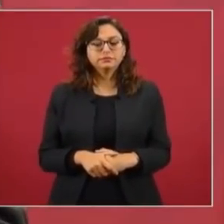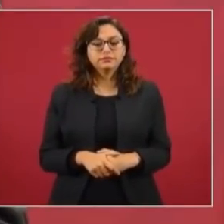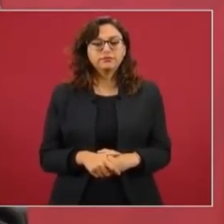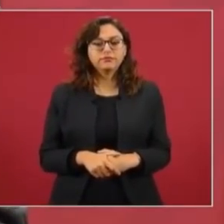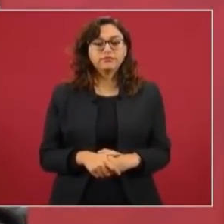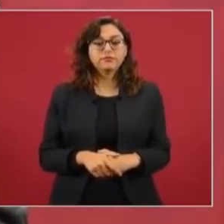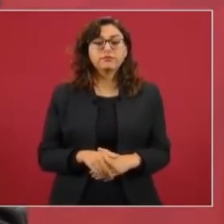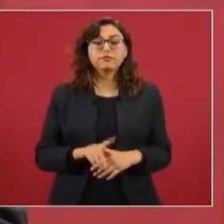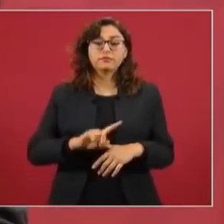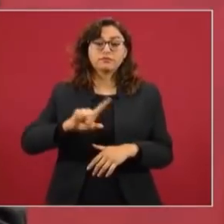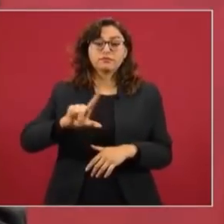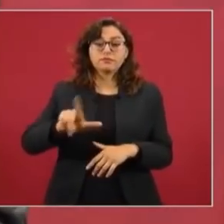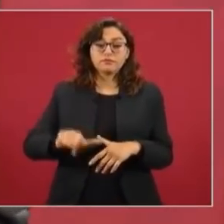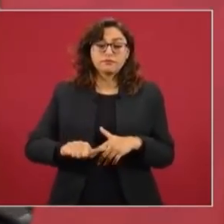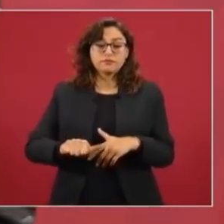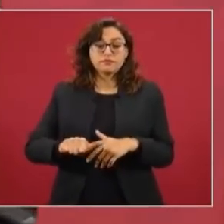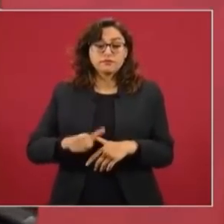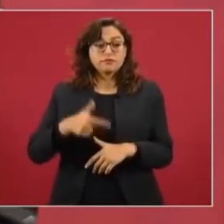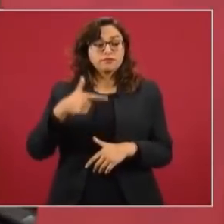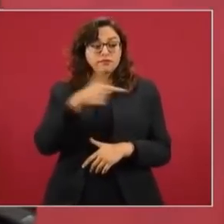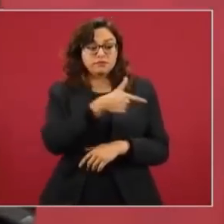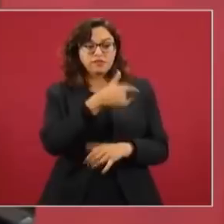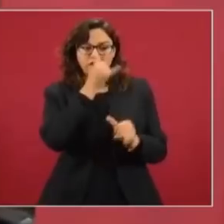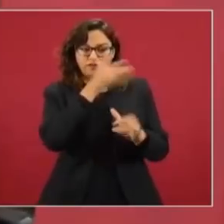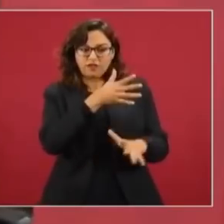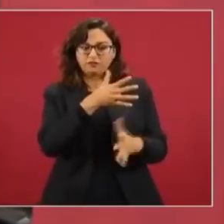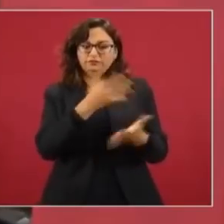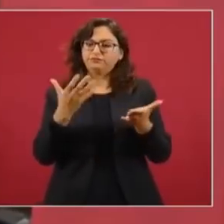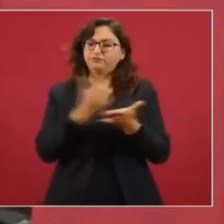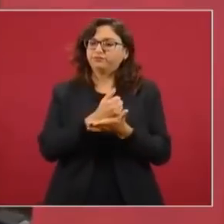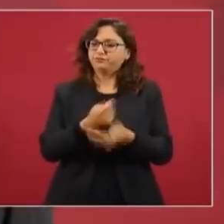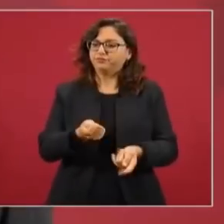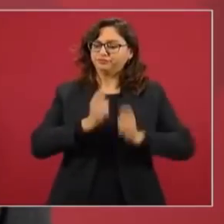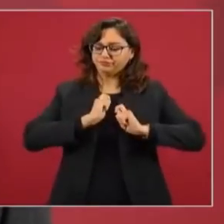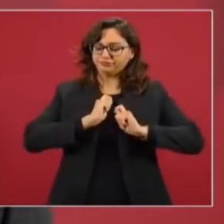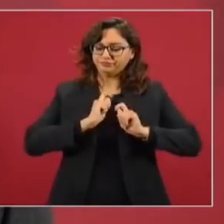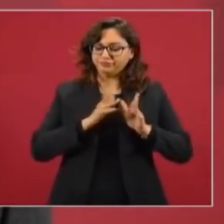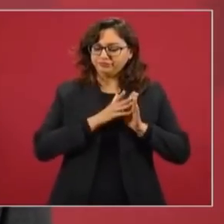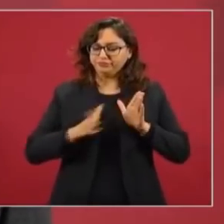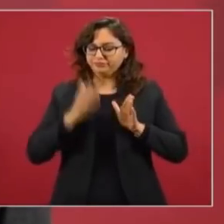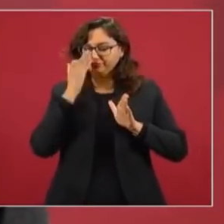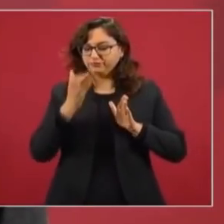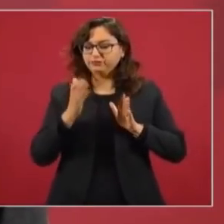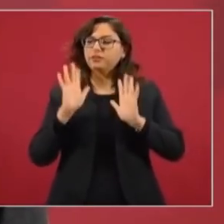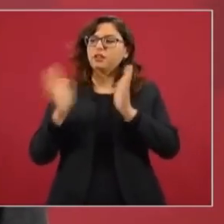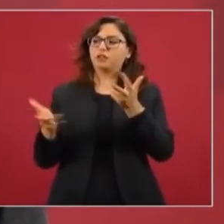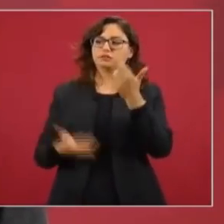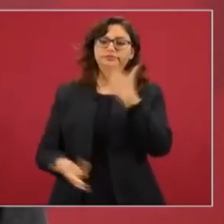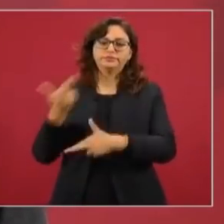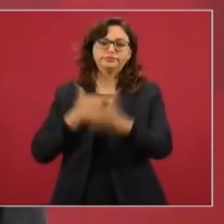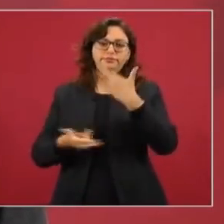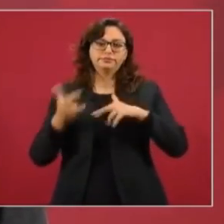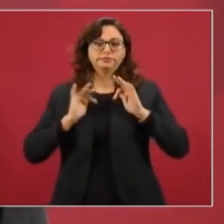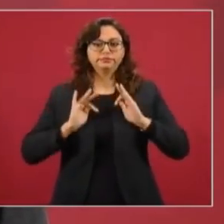ya regresaba después de que había pasado el término legal.